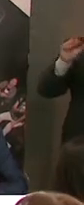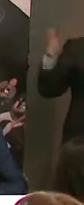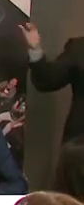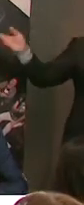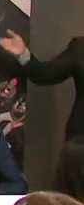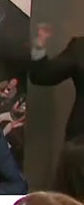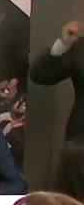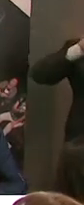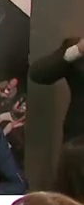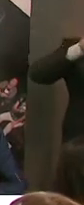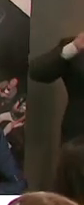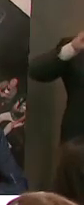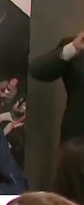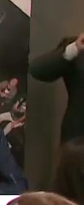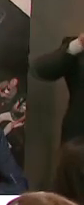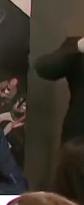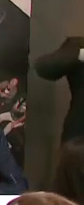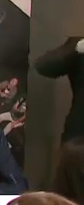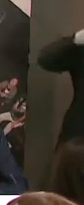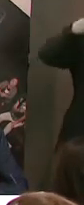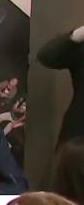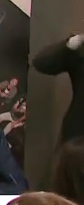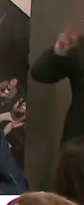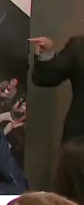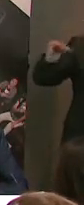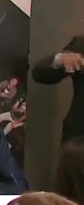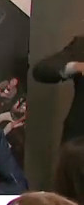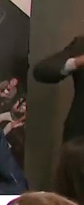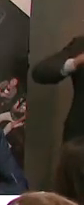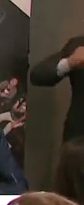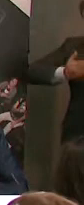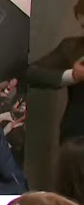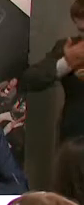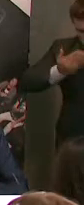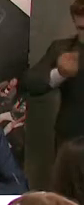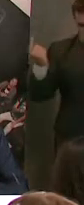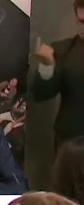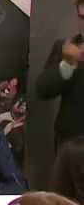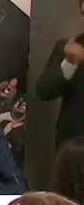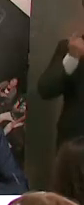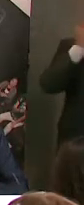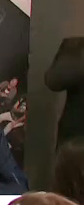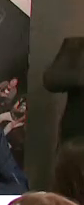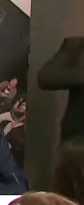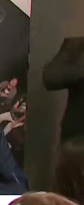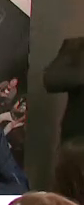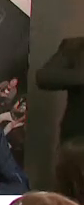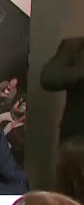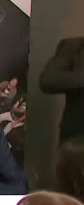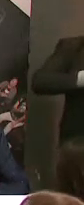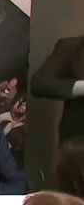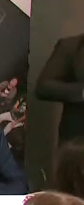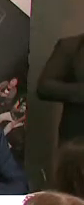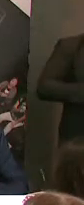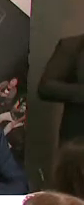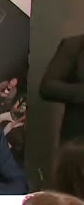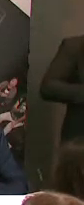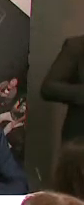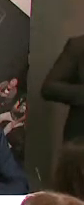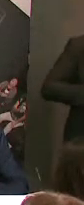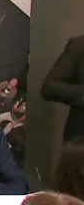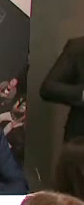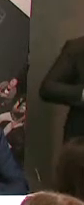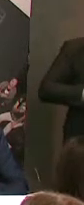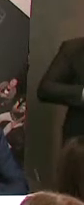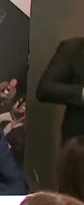Mujeres México. Es un gusto coincidir en un evento de esta naturaleza. Va un afectuoso saludo. Y